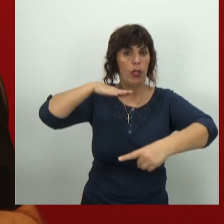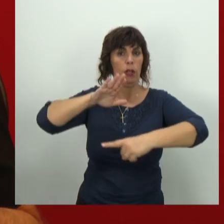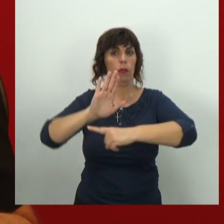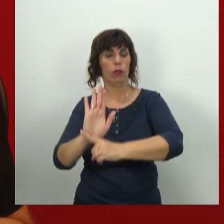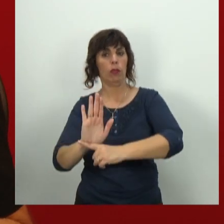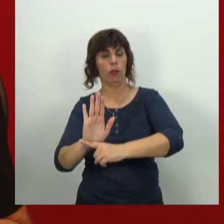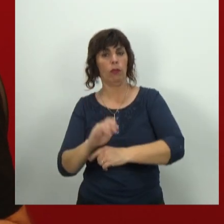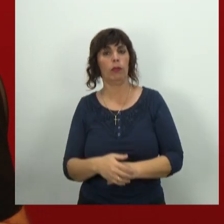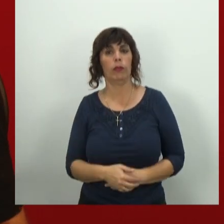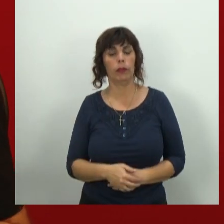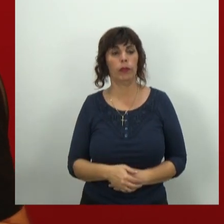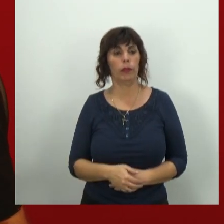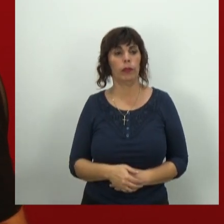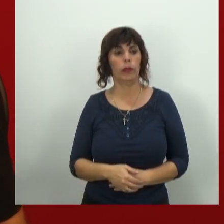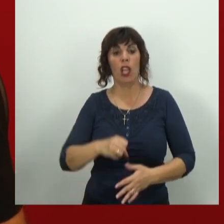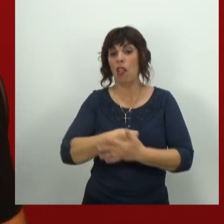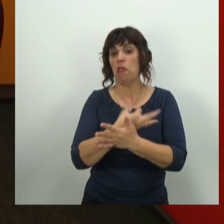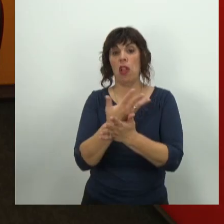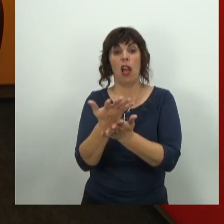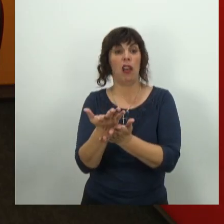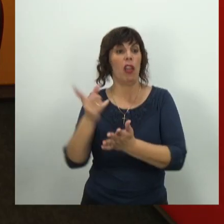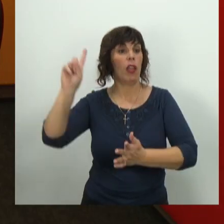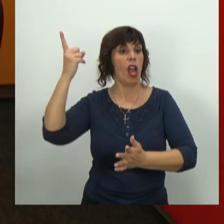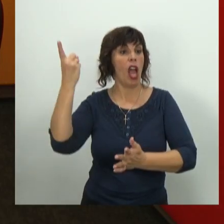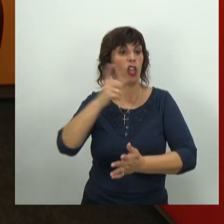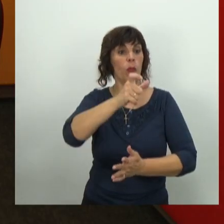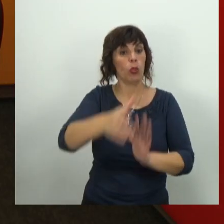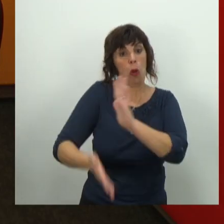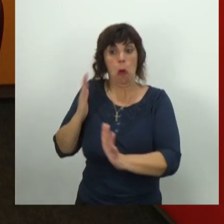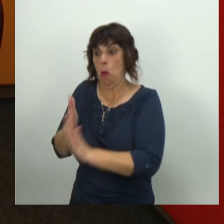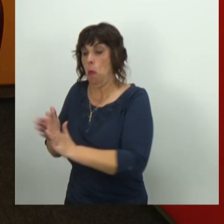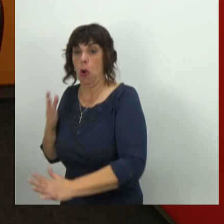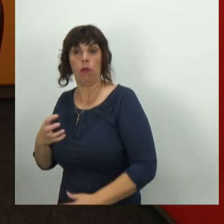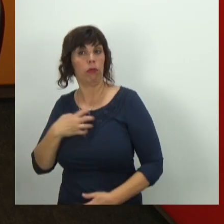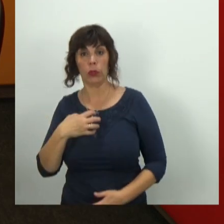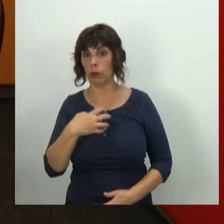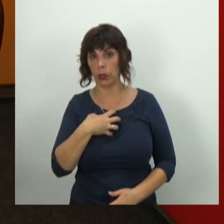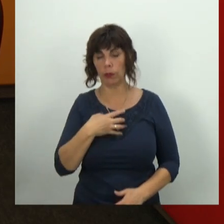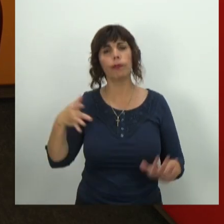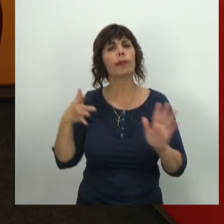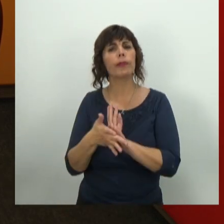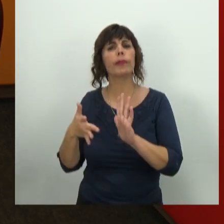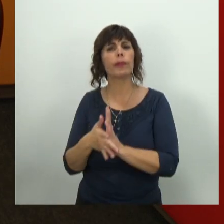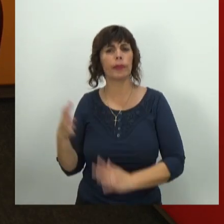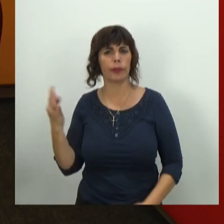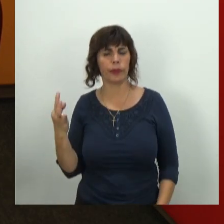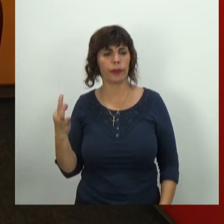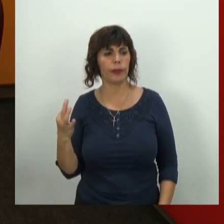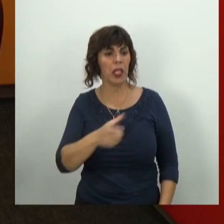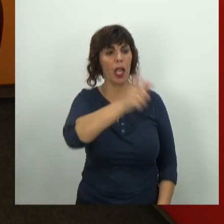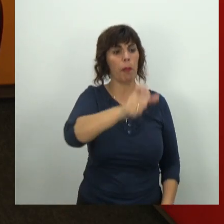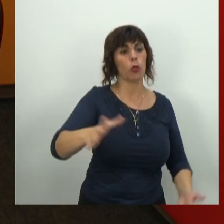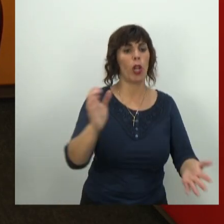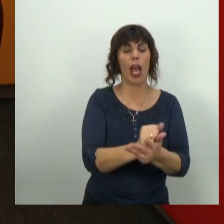Nadie puede huir de la gracia de Dios. ¿Qué significa? ¿Que todos van a ser